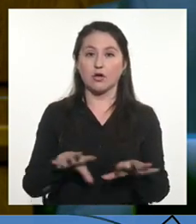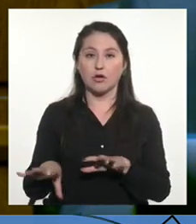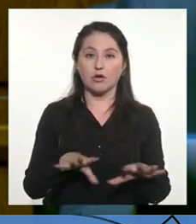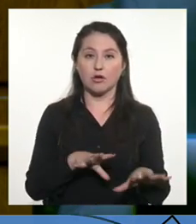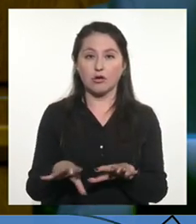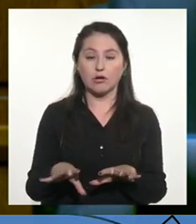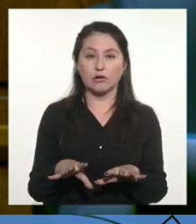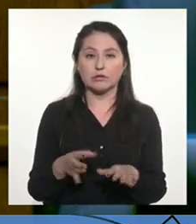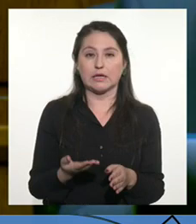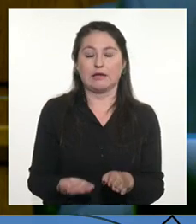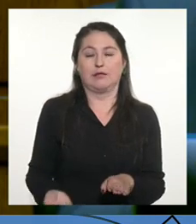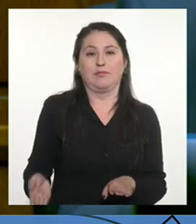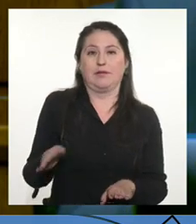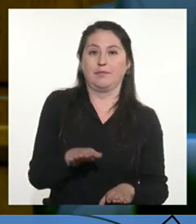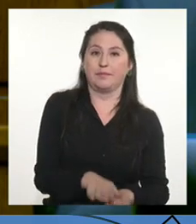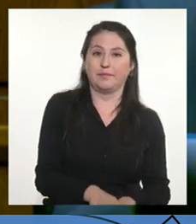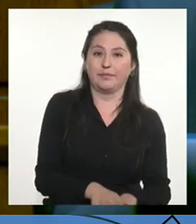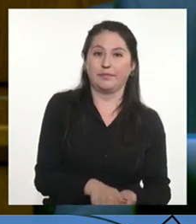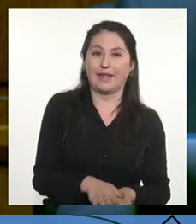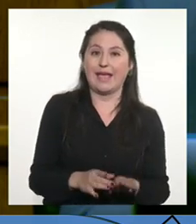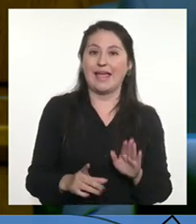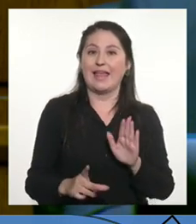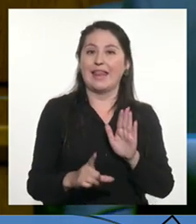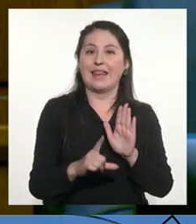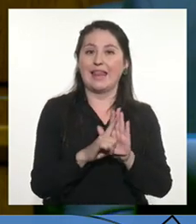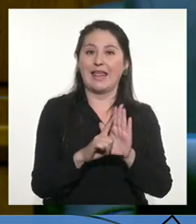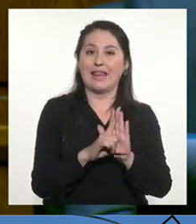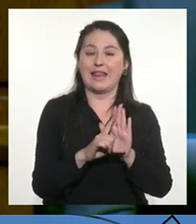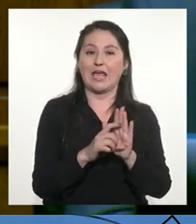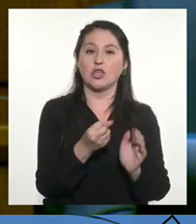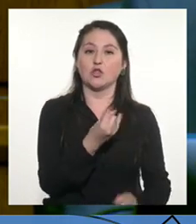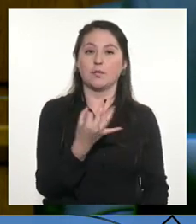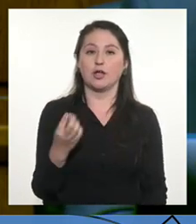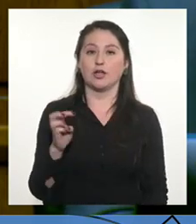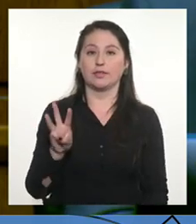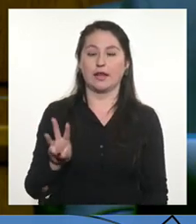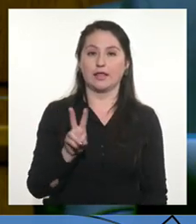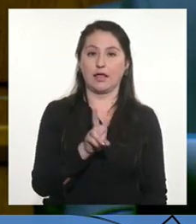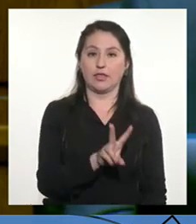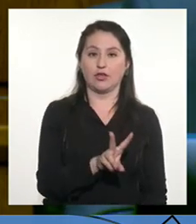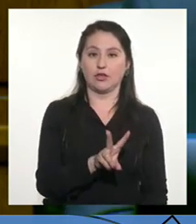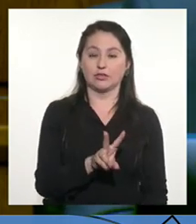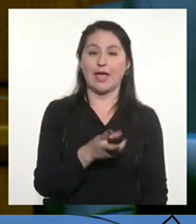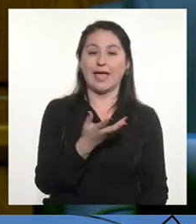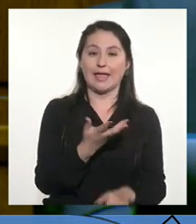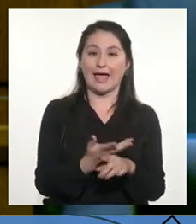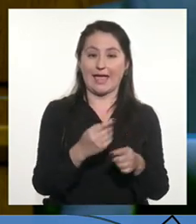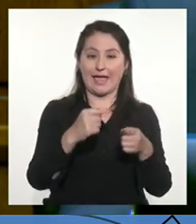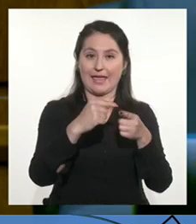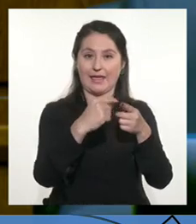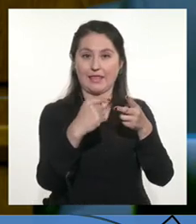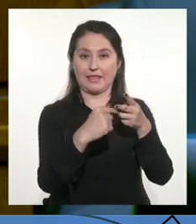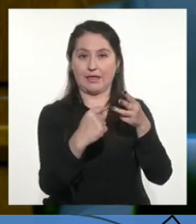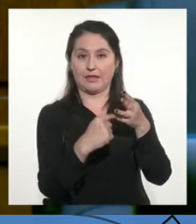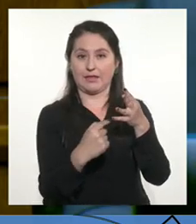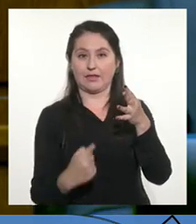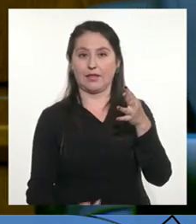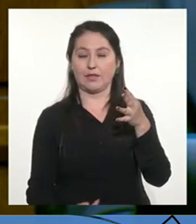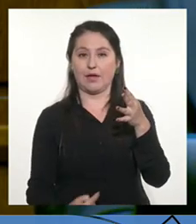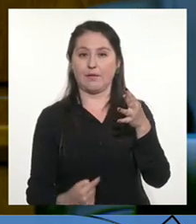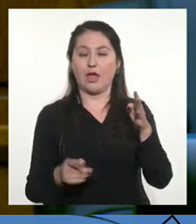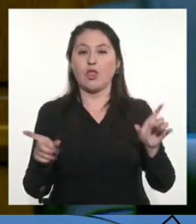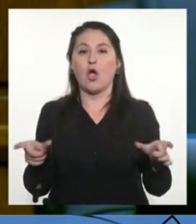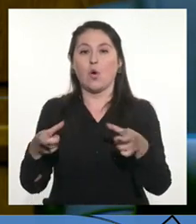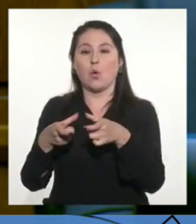como no sé por la ley número 32 que es de las que están en este listado de 100 que dice autoriza a la junta de